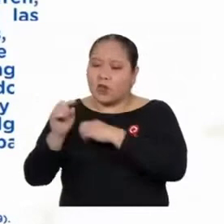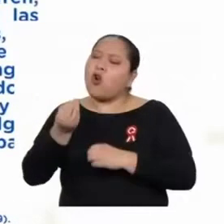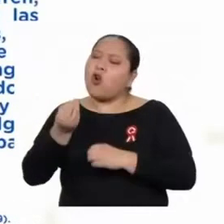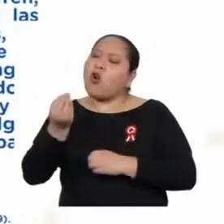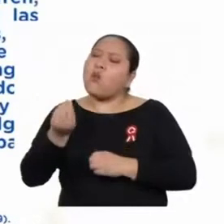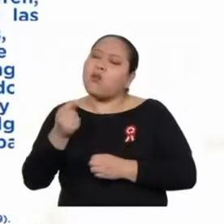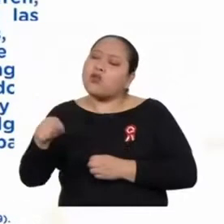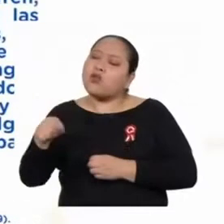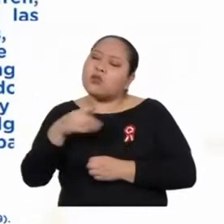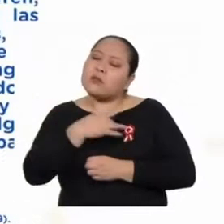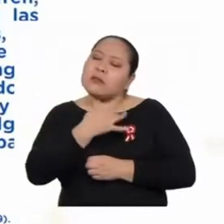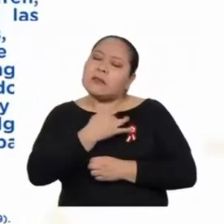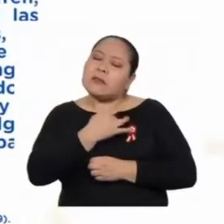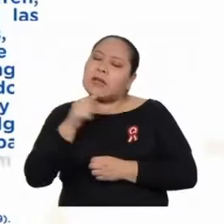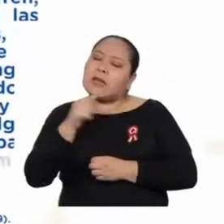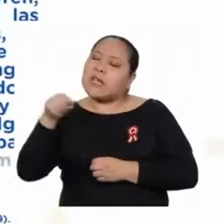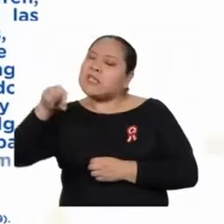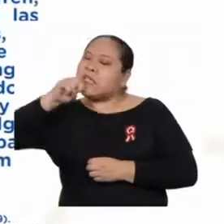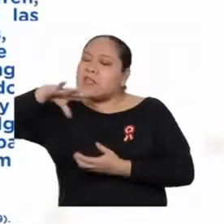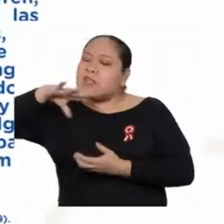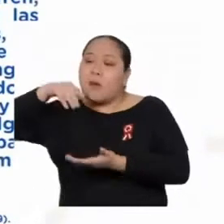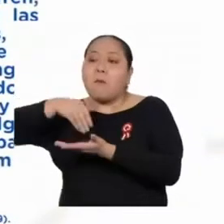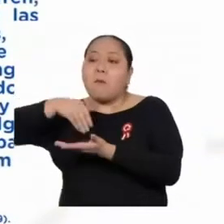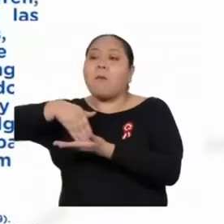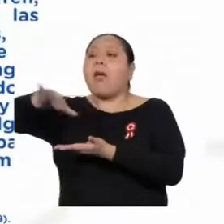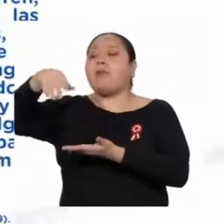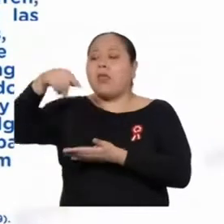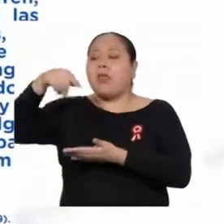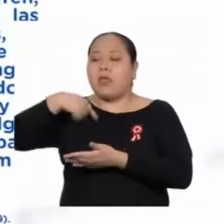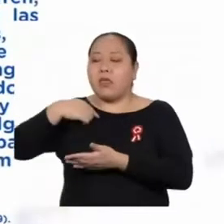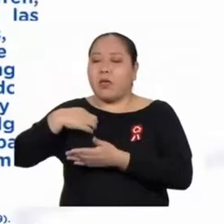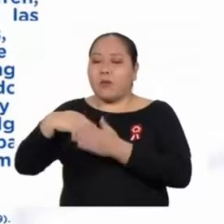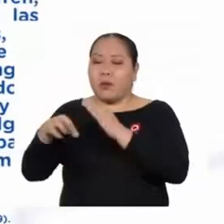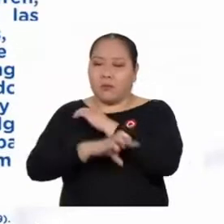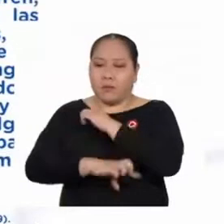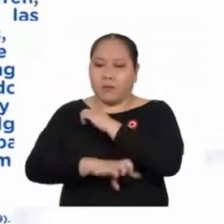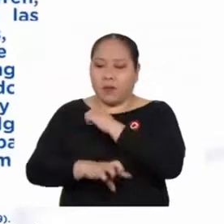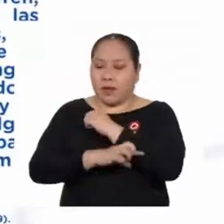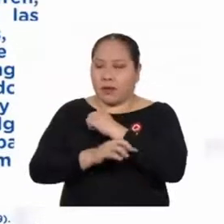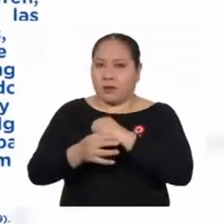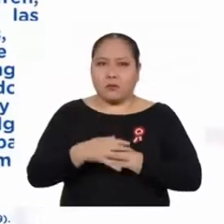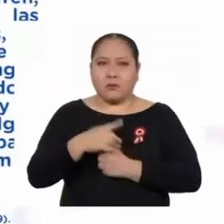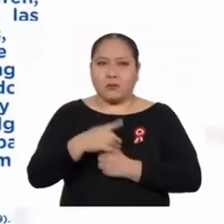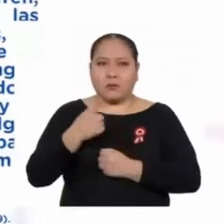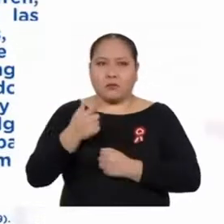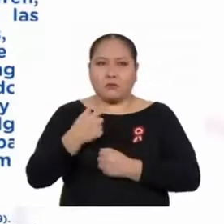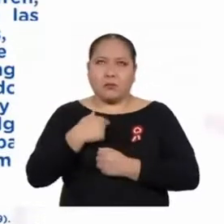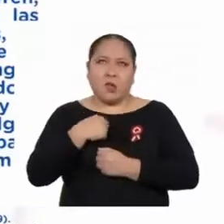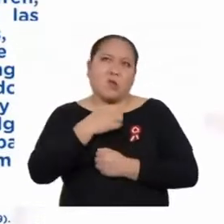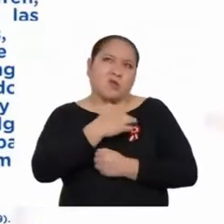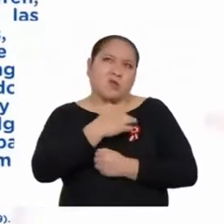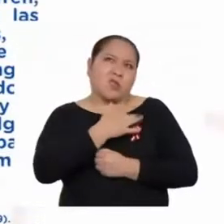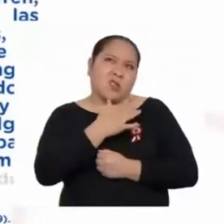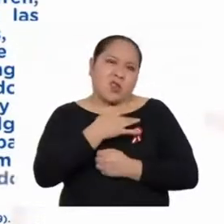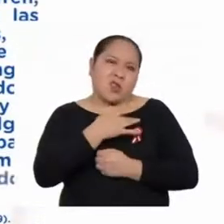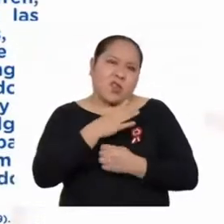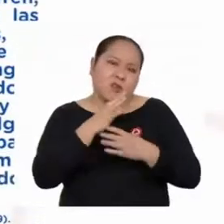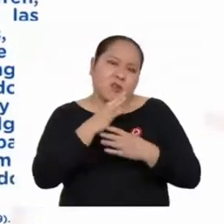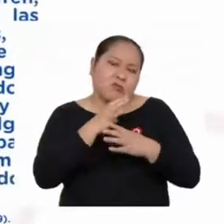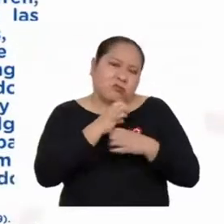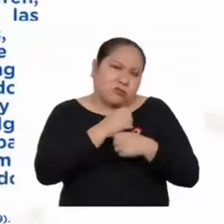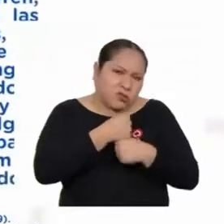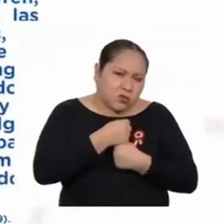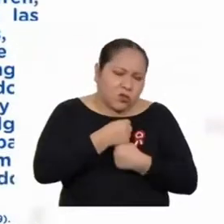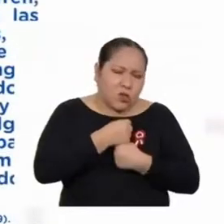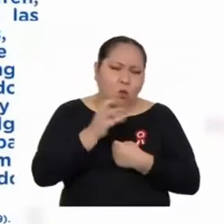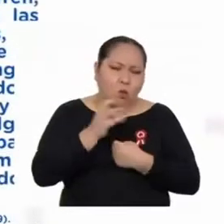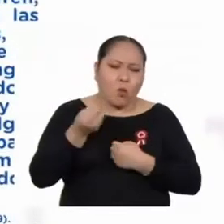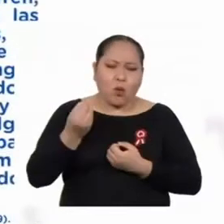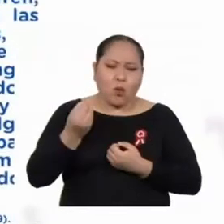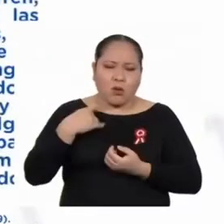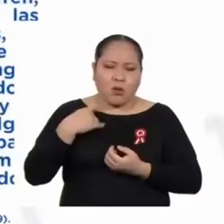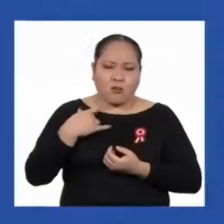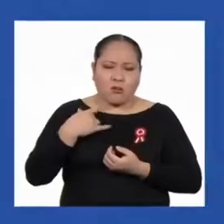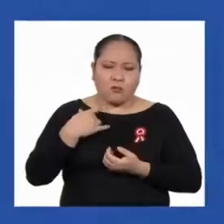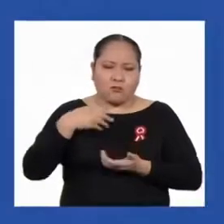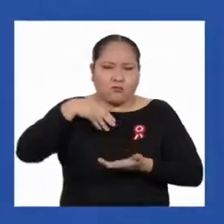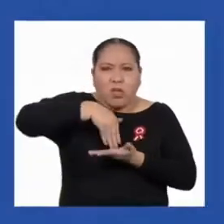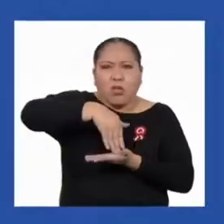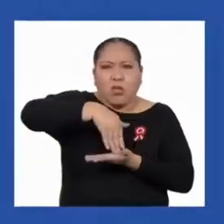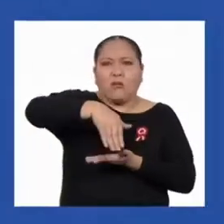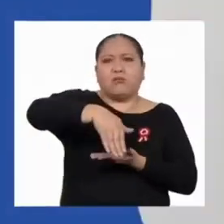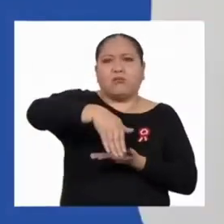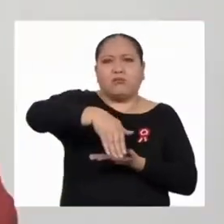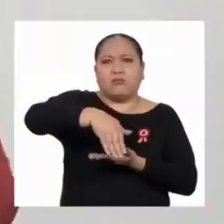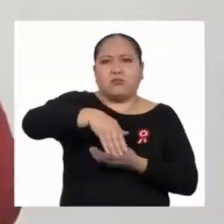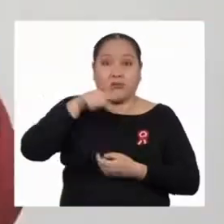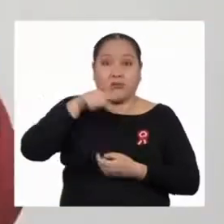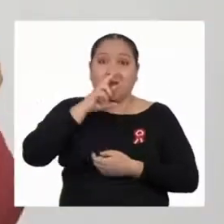dijeran algo así? Preguntó Thuram al alumno. Me daría mucha pena porque me estarían rechazando, respondió el